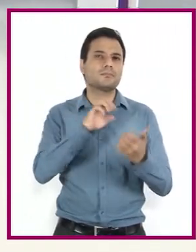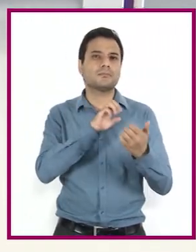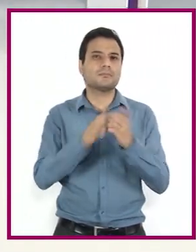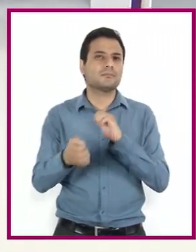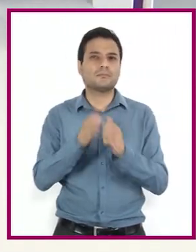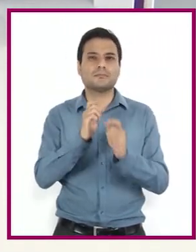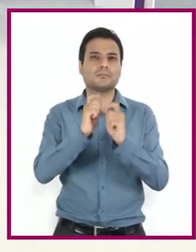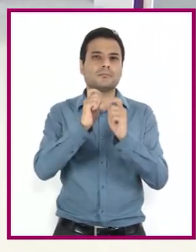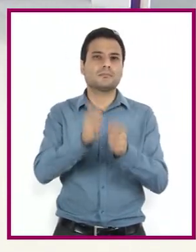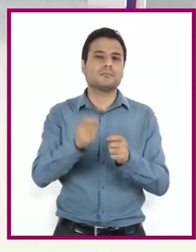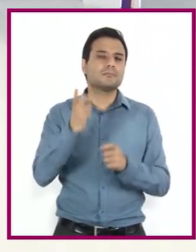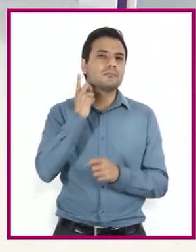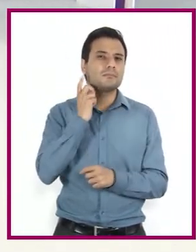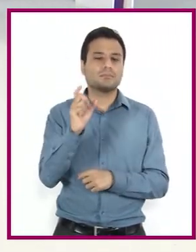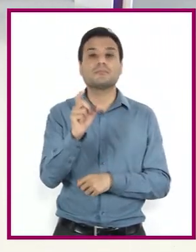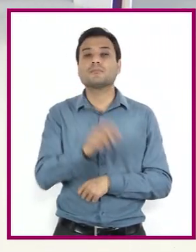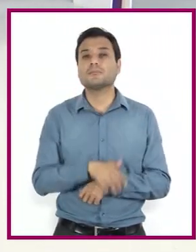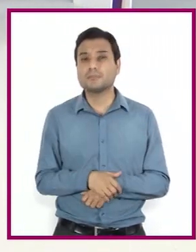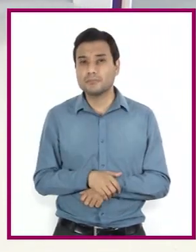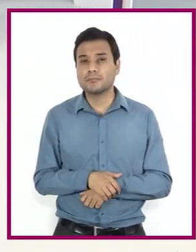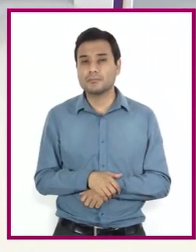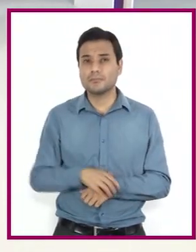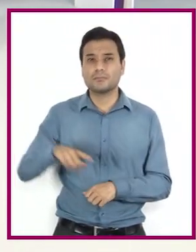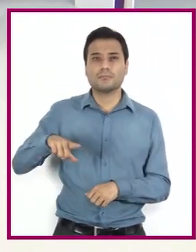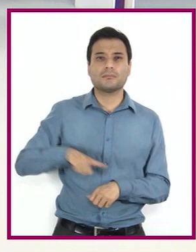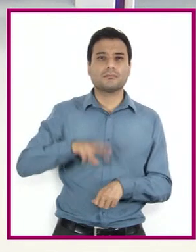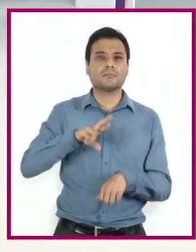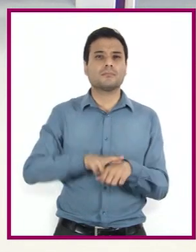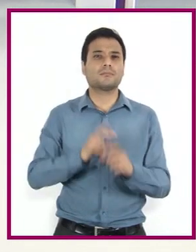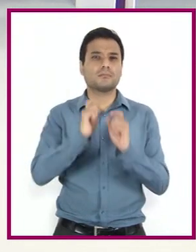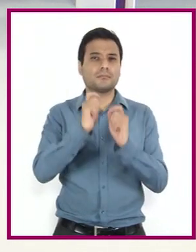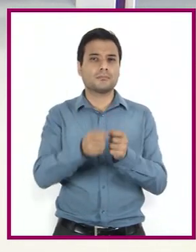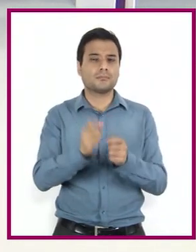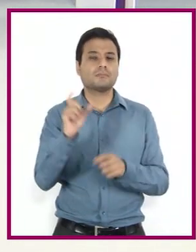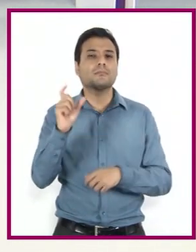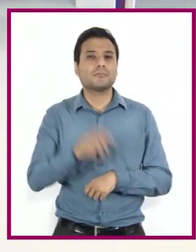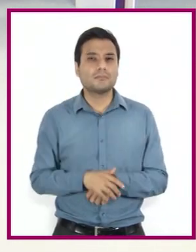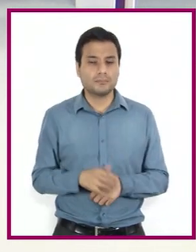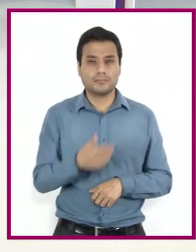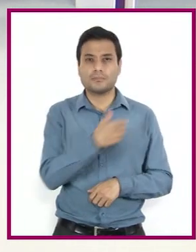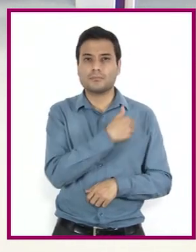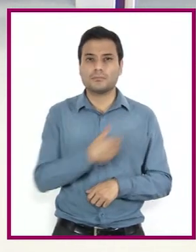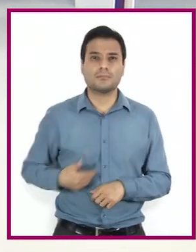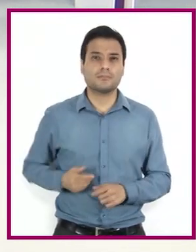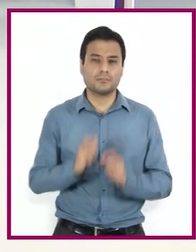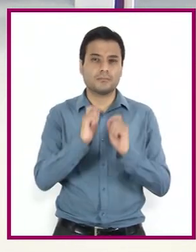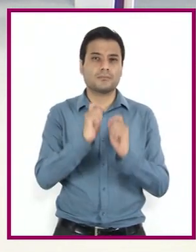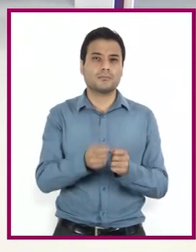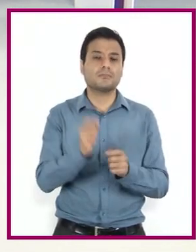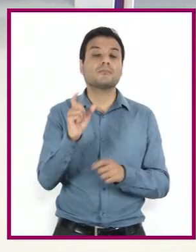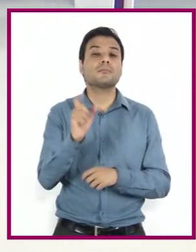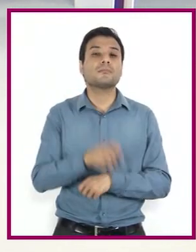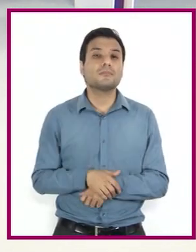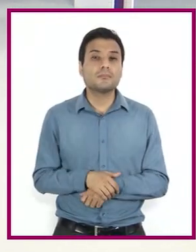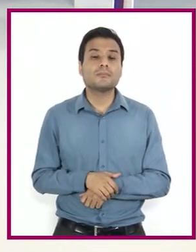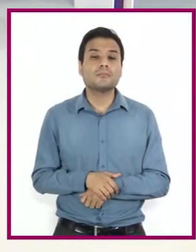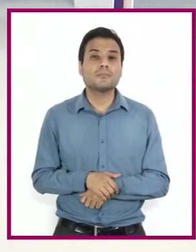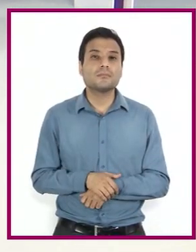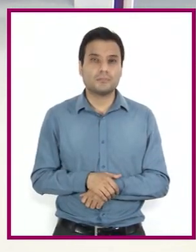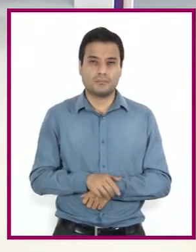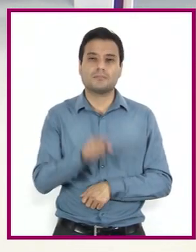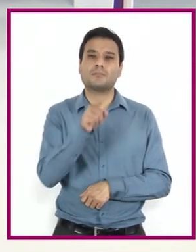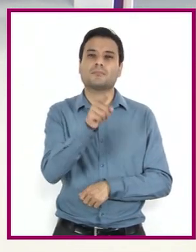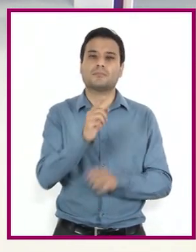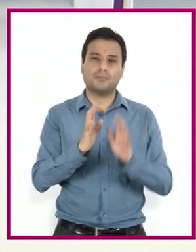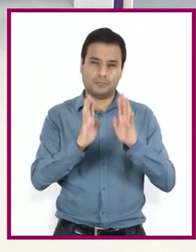de Diputados, cuándo en las gubernaturas y cuándo en la presidencia. Esto para que identifiquen